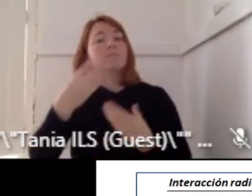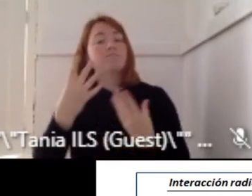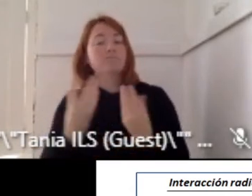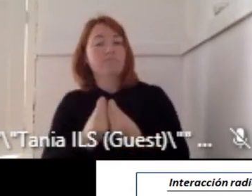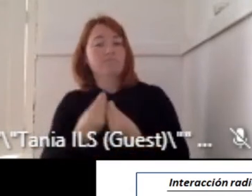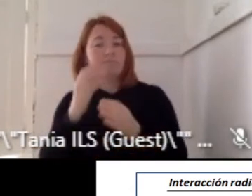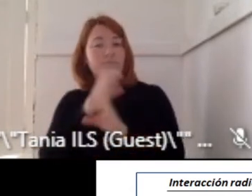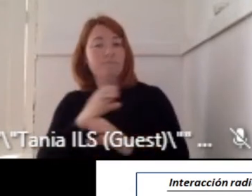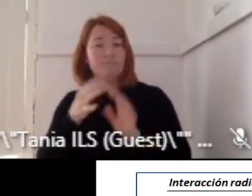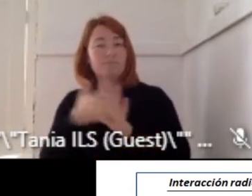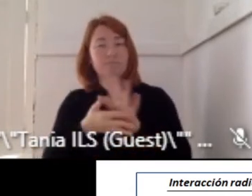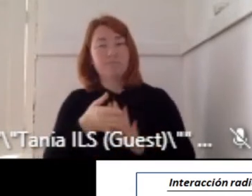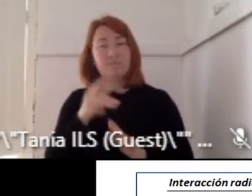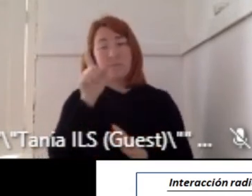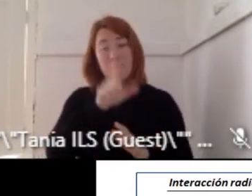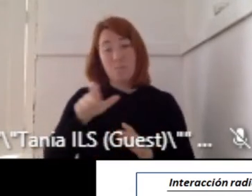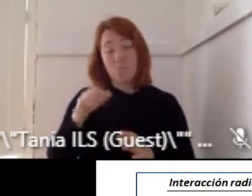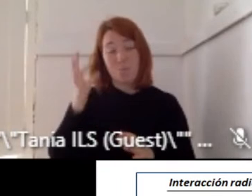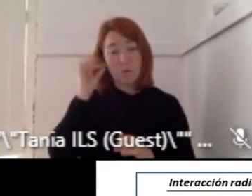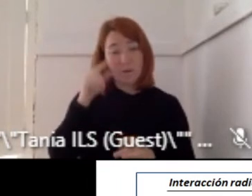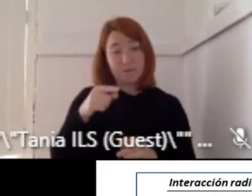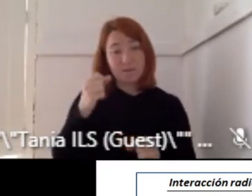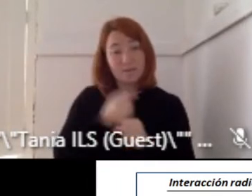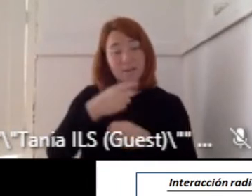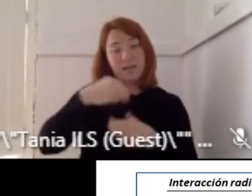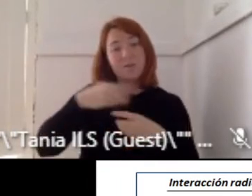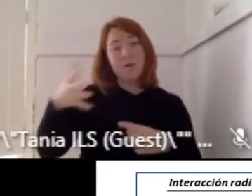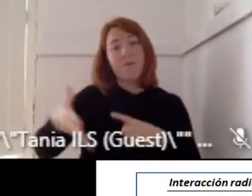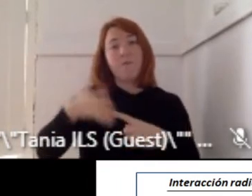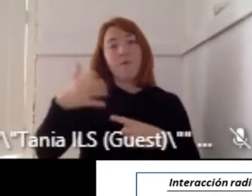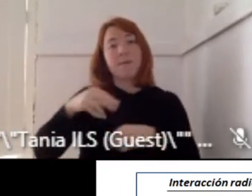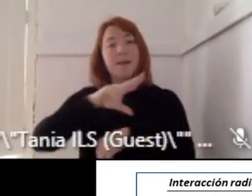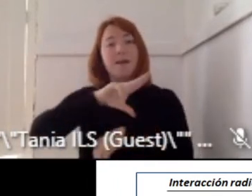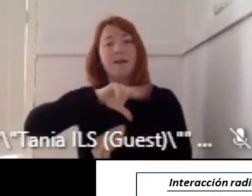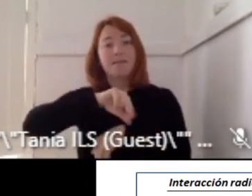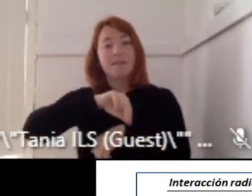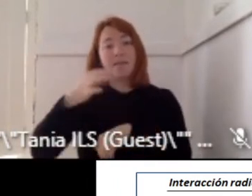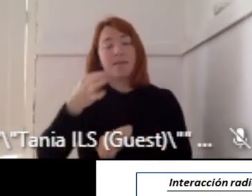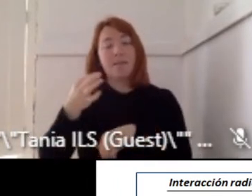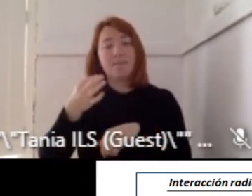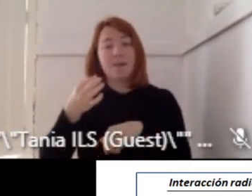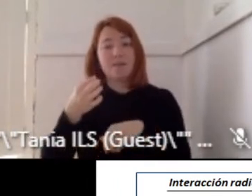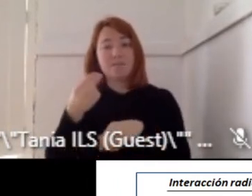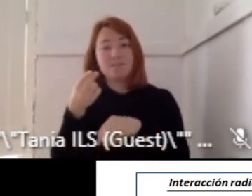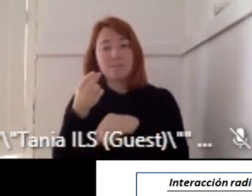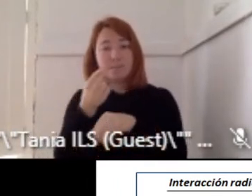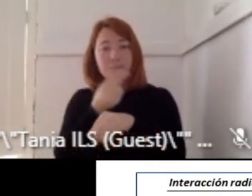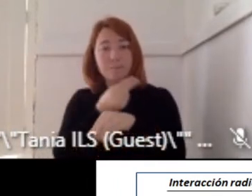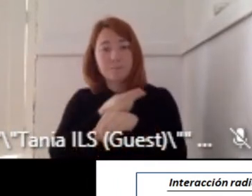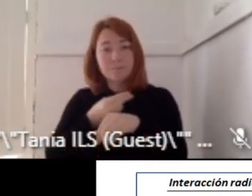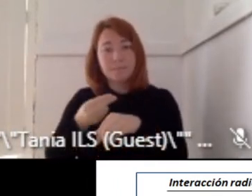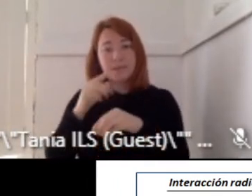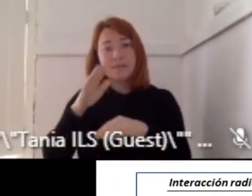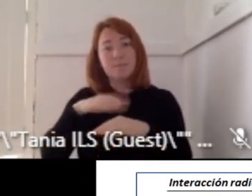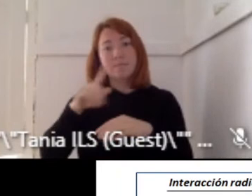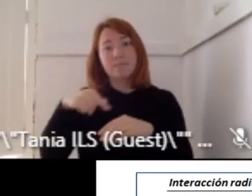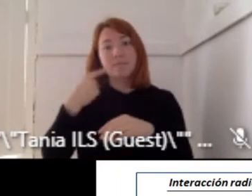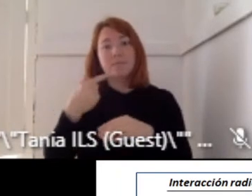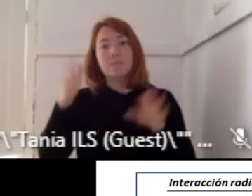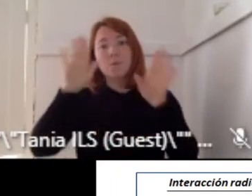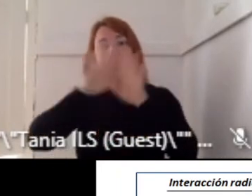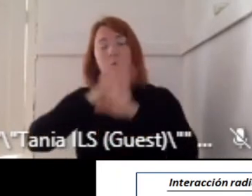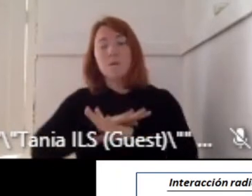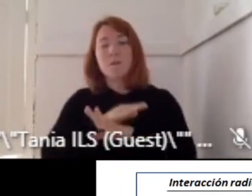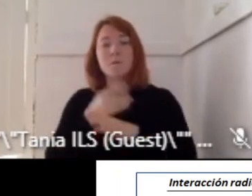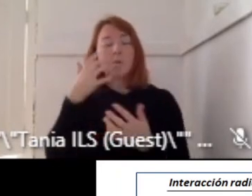en una fábrica de relojes y que tenían que pintar los relojes para que relucieran por la noche con sales de radio y